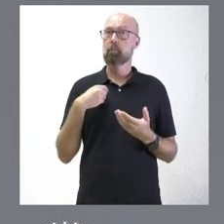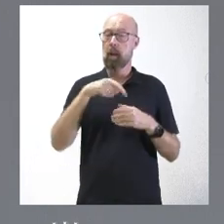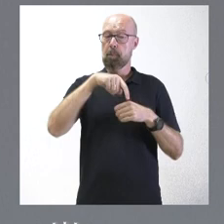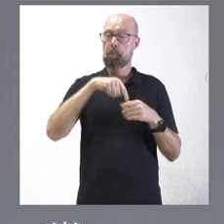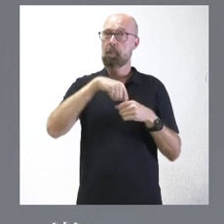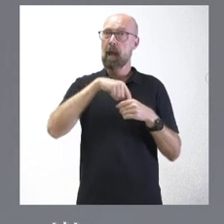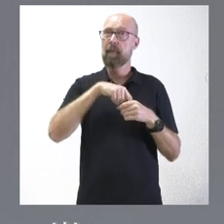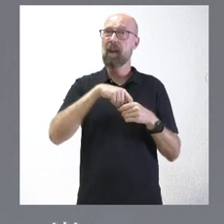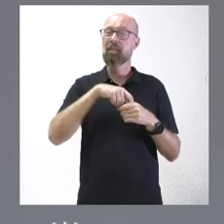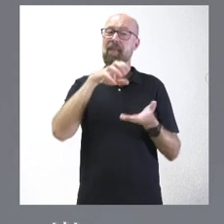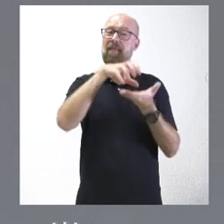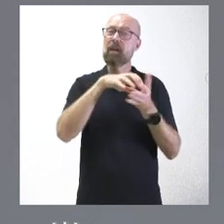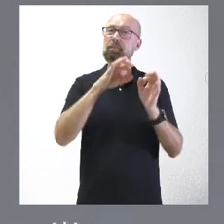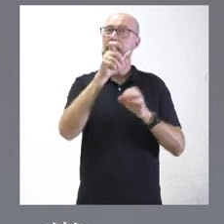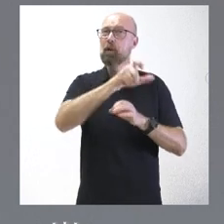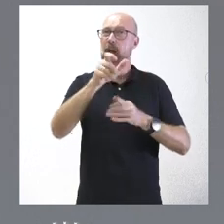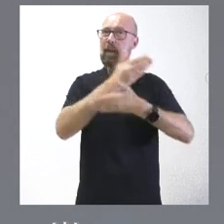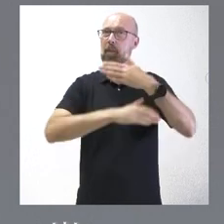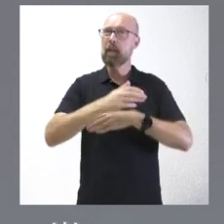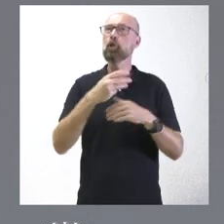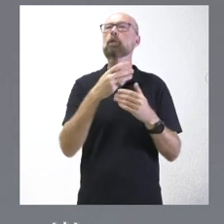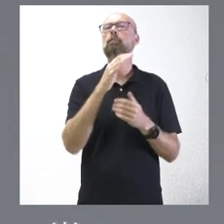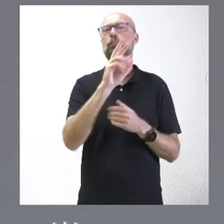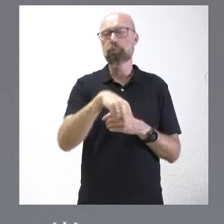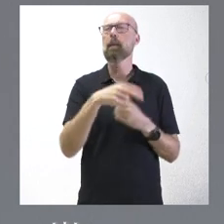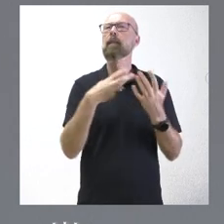discapacidad Son 18.034